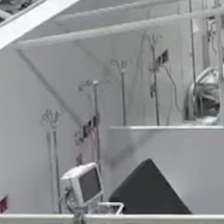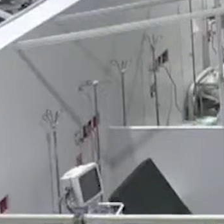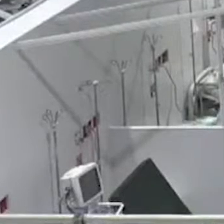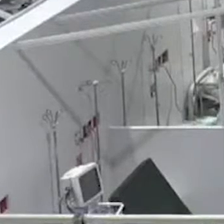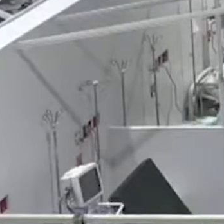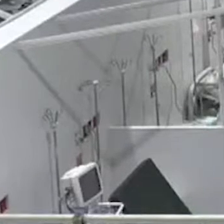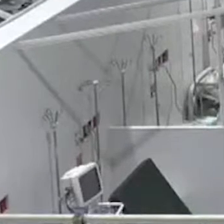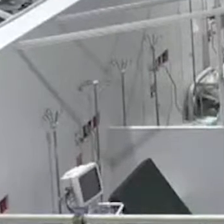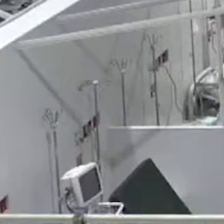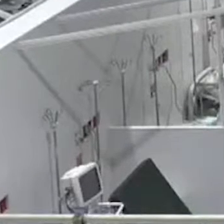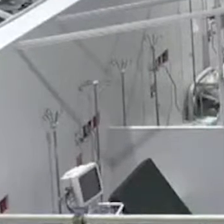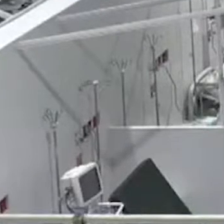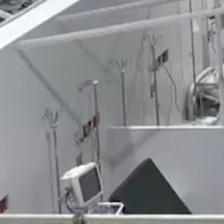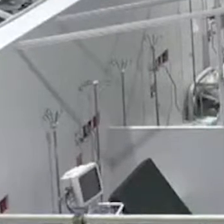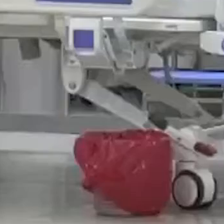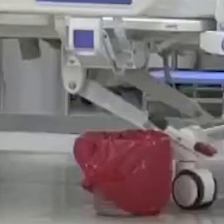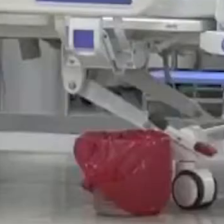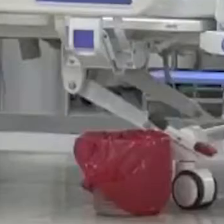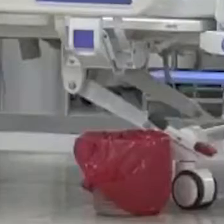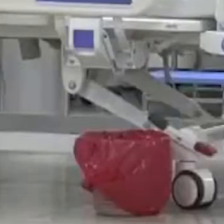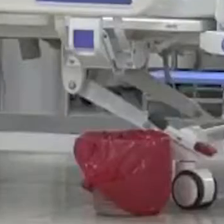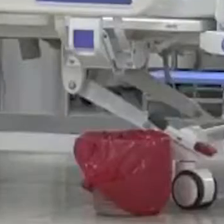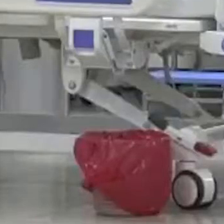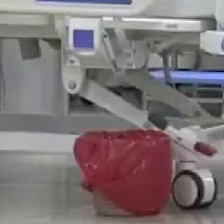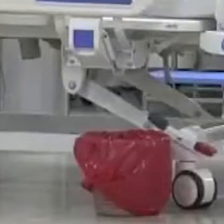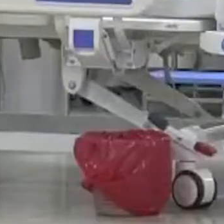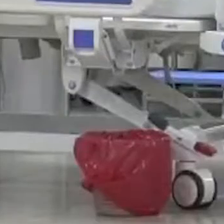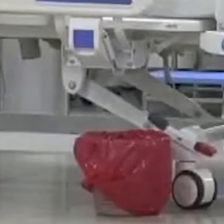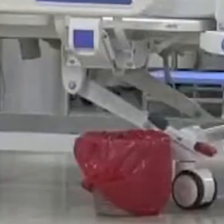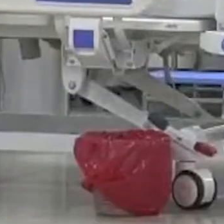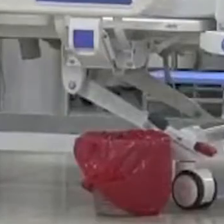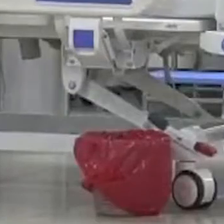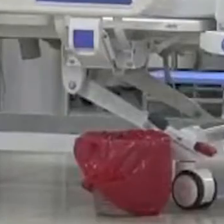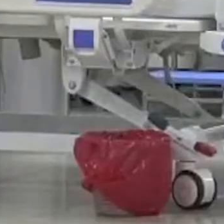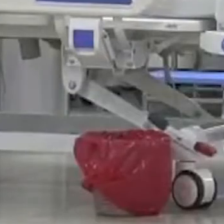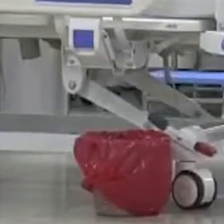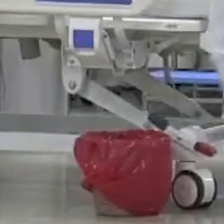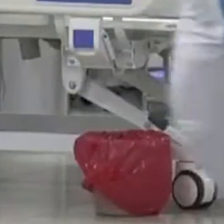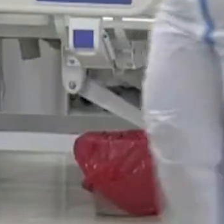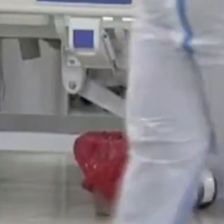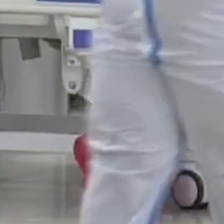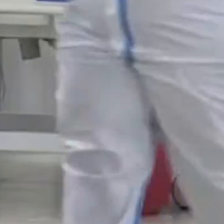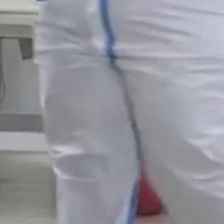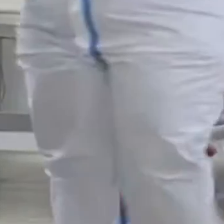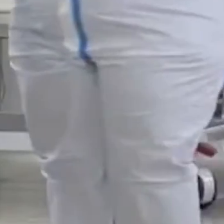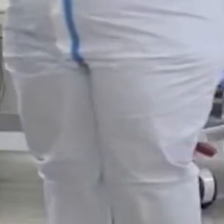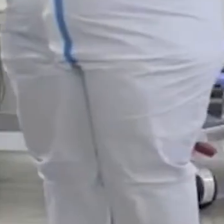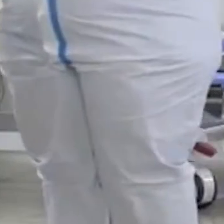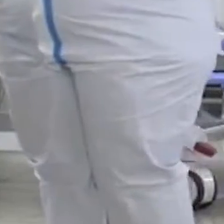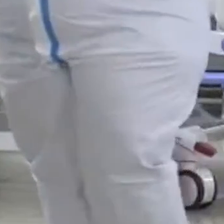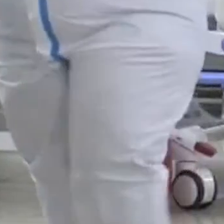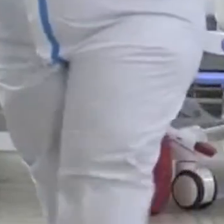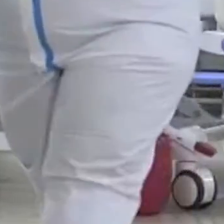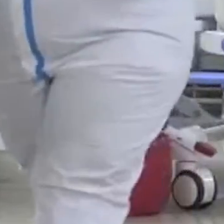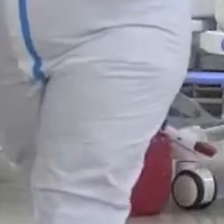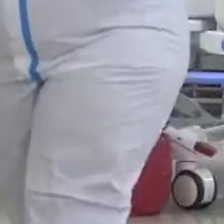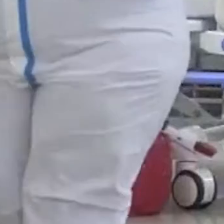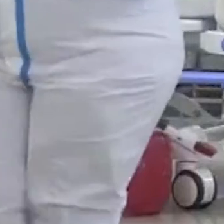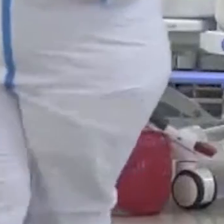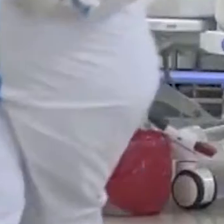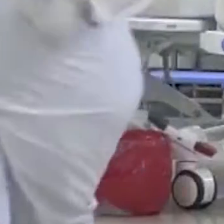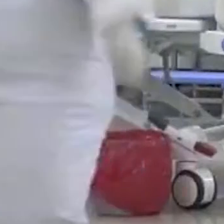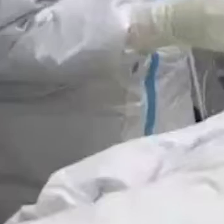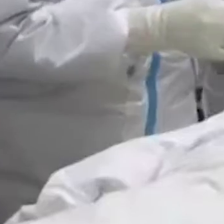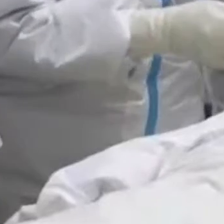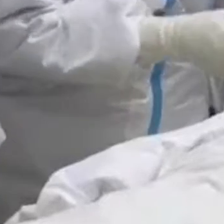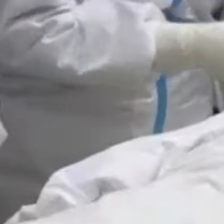el 65% del presupuesto será asignado para salarios en cuanto al presupuesto que será asignado para el sistema de vacunación de pandemia el